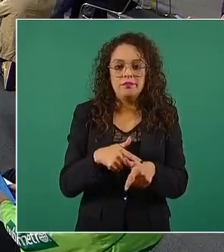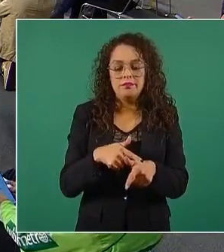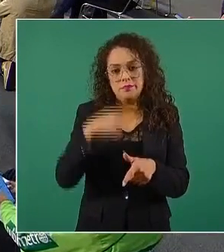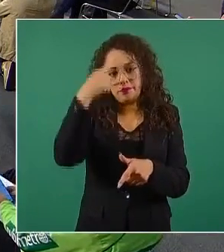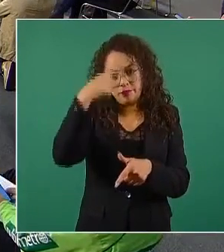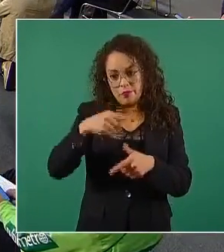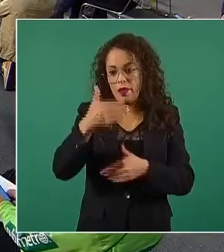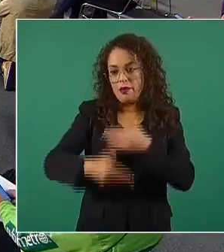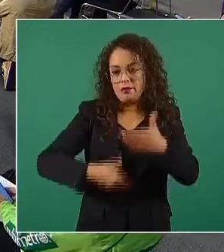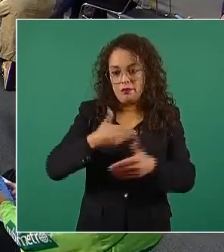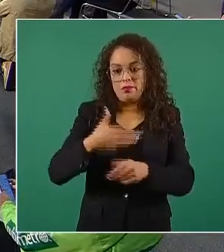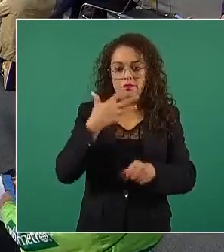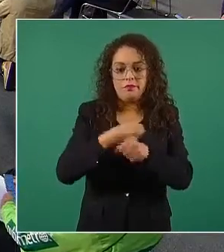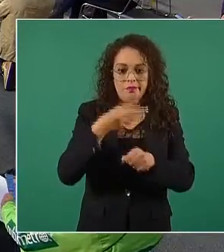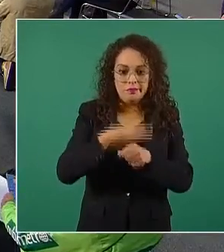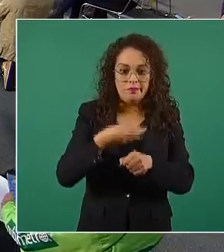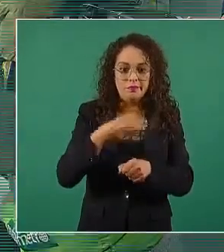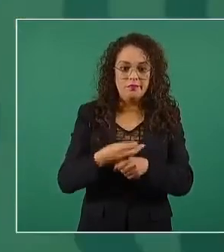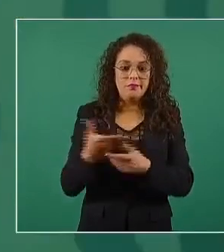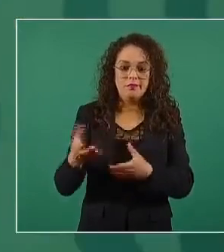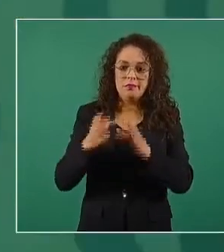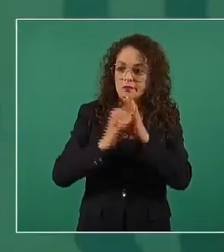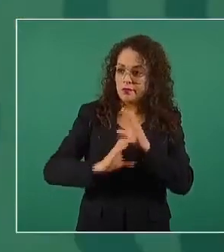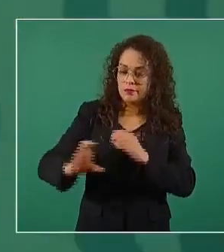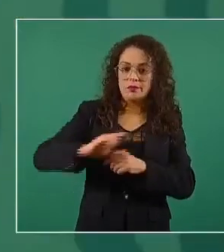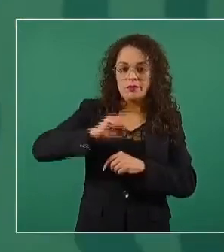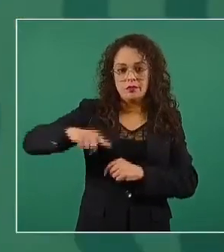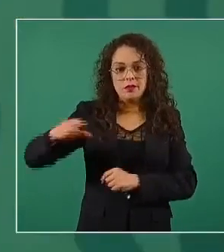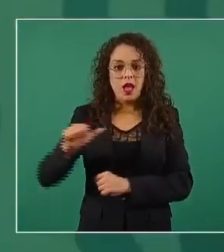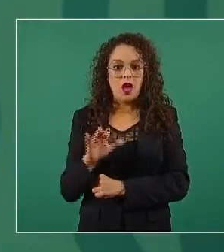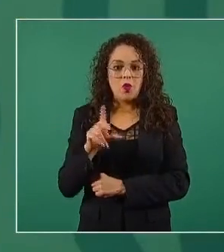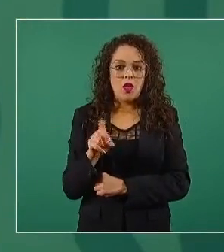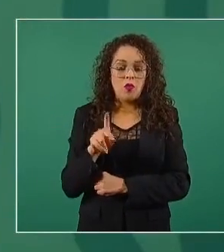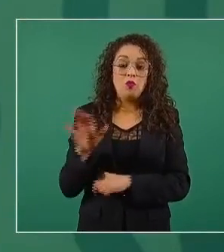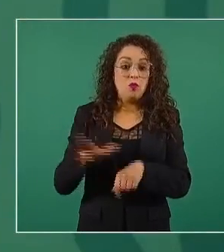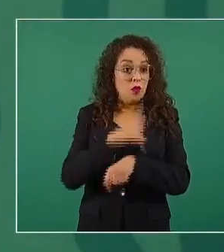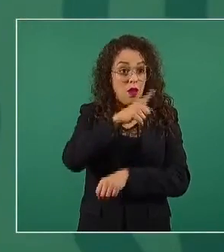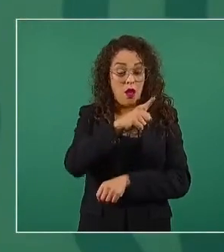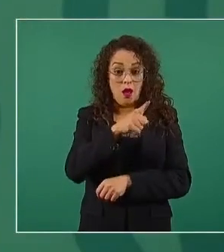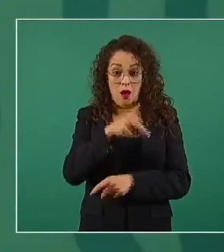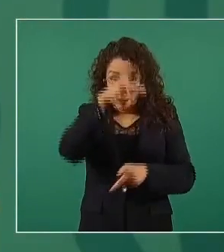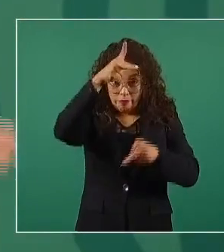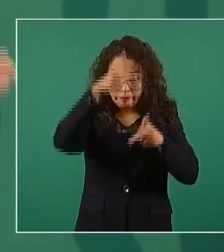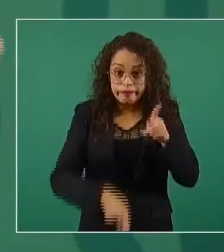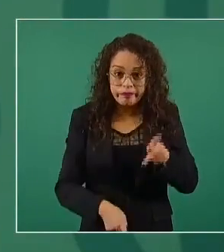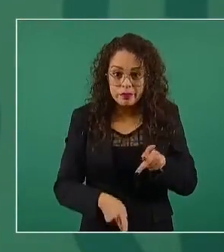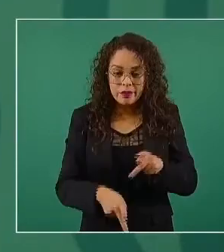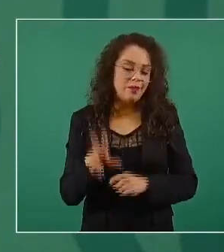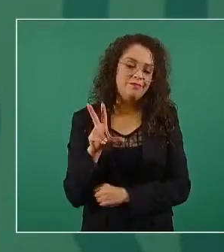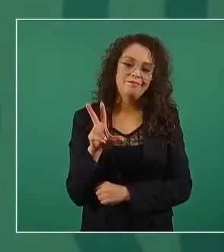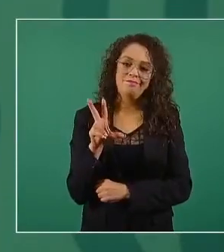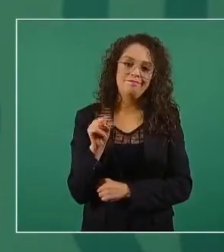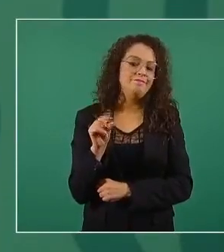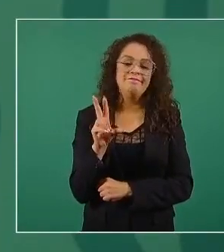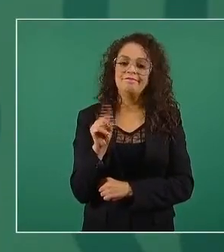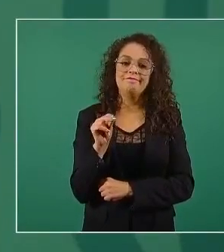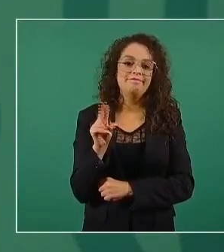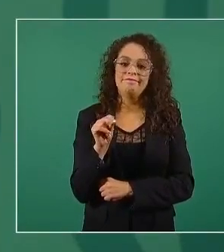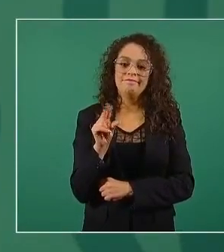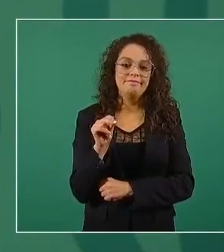porque no vamos a dejarla inconclusa, y vamos a